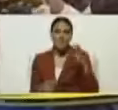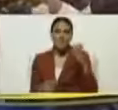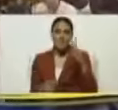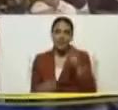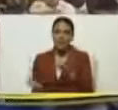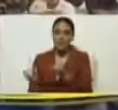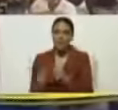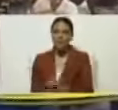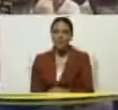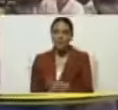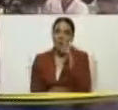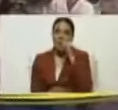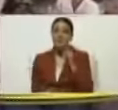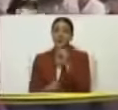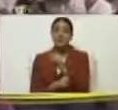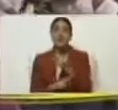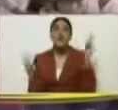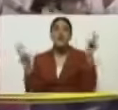¡Viva Chávez!